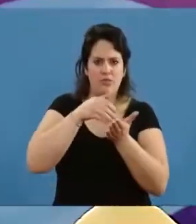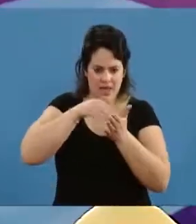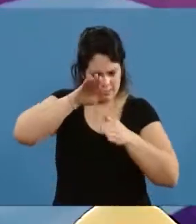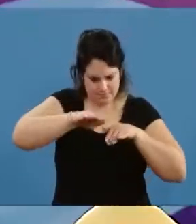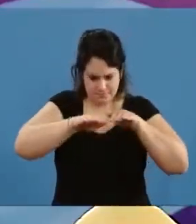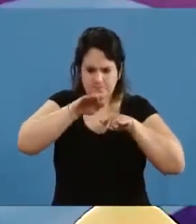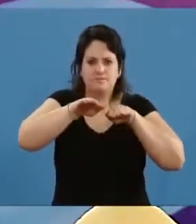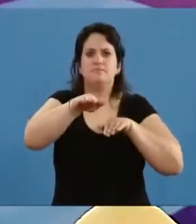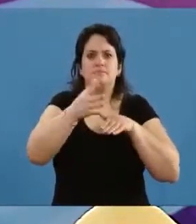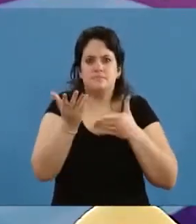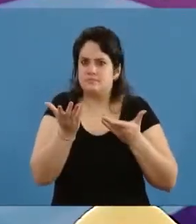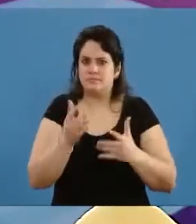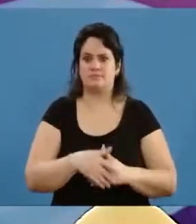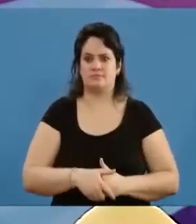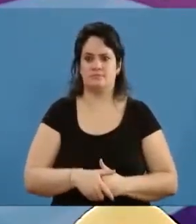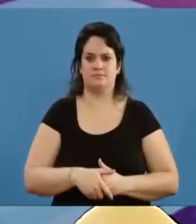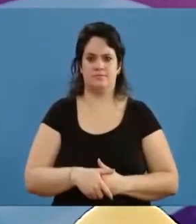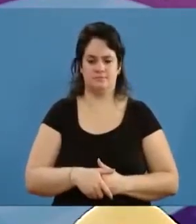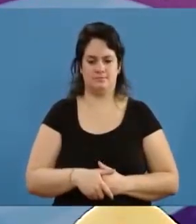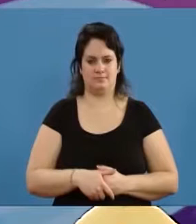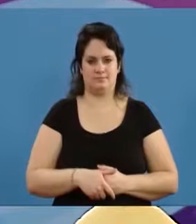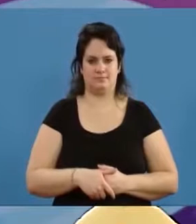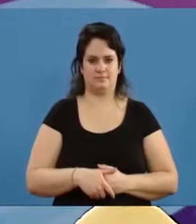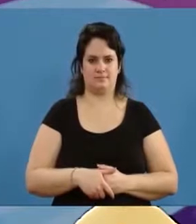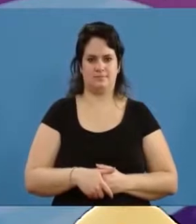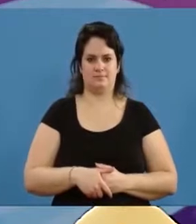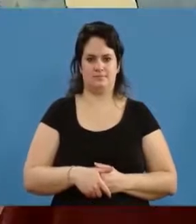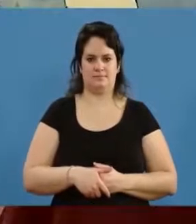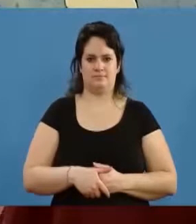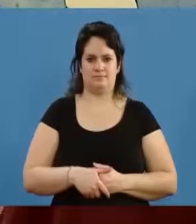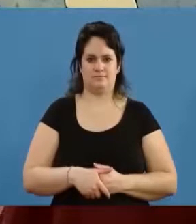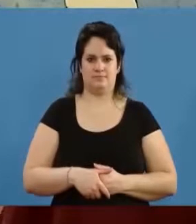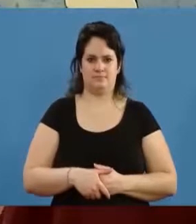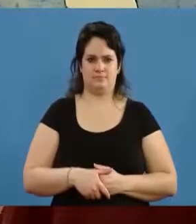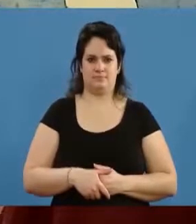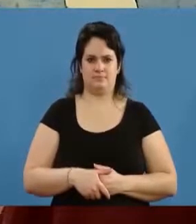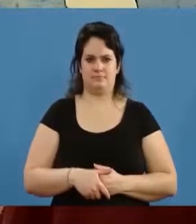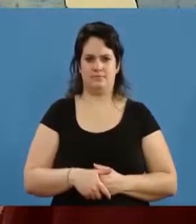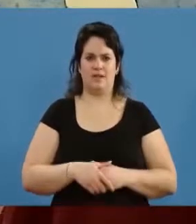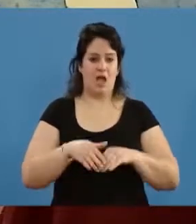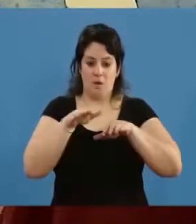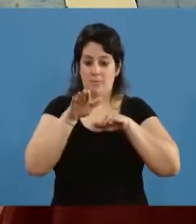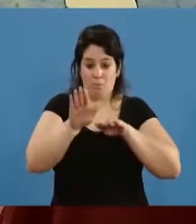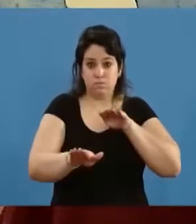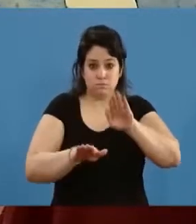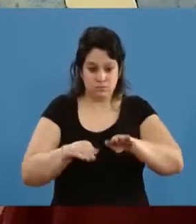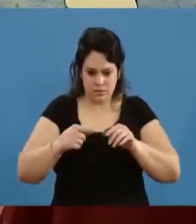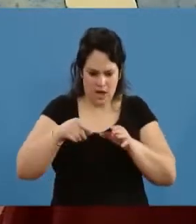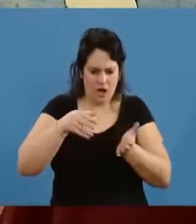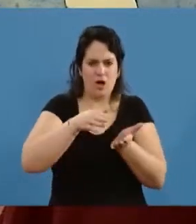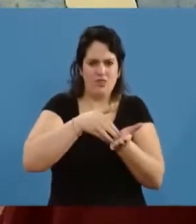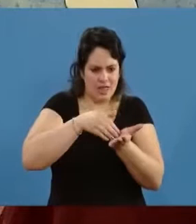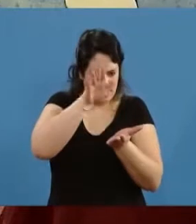Cerca del lago, cuando vio unas huellas. muy grandes.